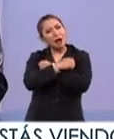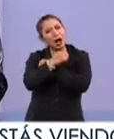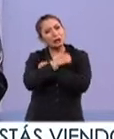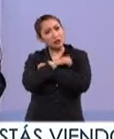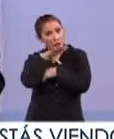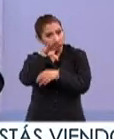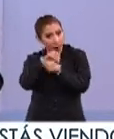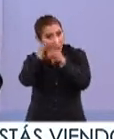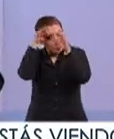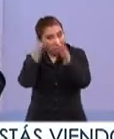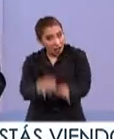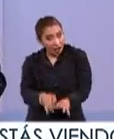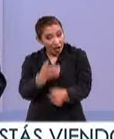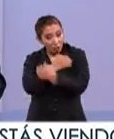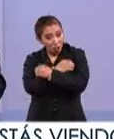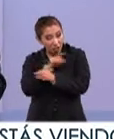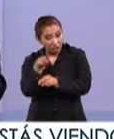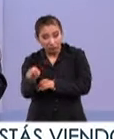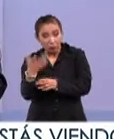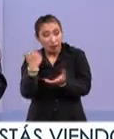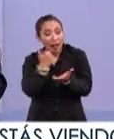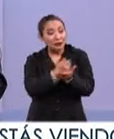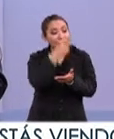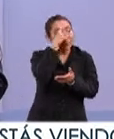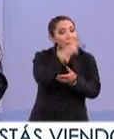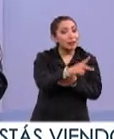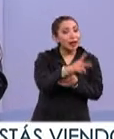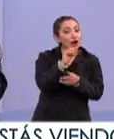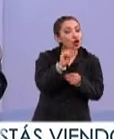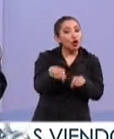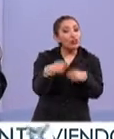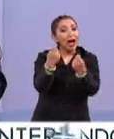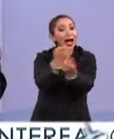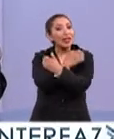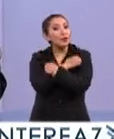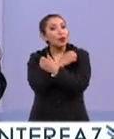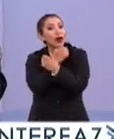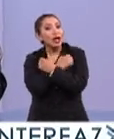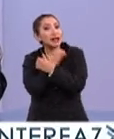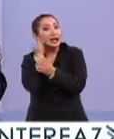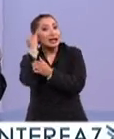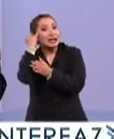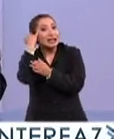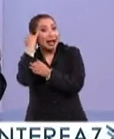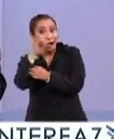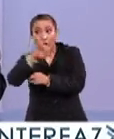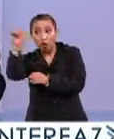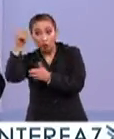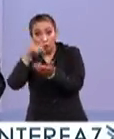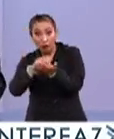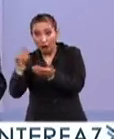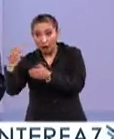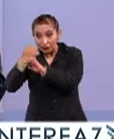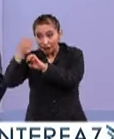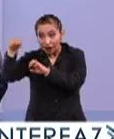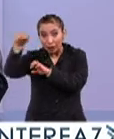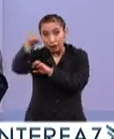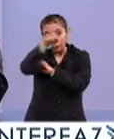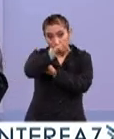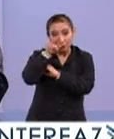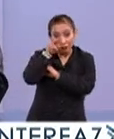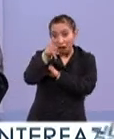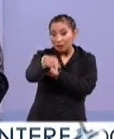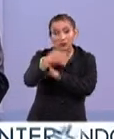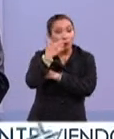no llega como debería ser, sobre todo porque en la Ciudad de México no se brinda una educación indígena como en otras partes del país, donde sí está muy